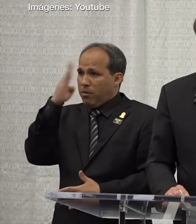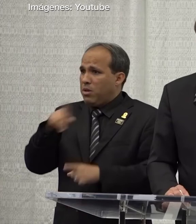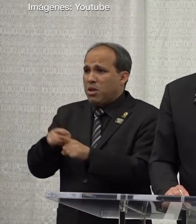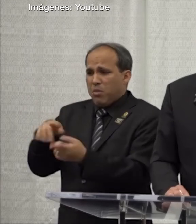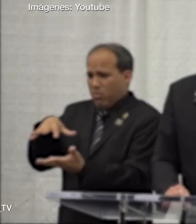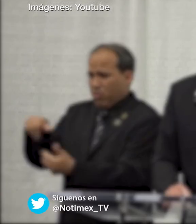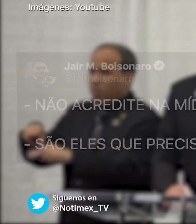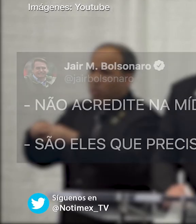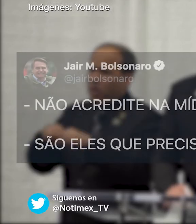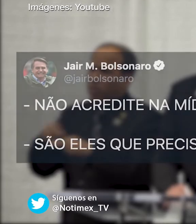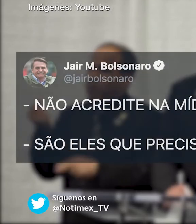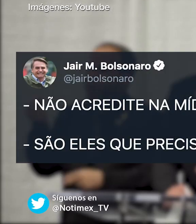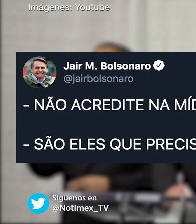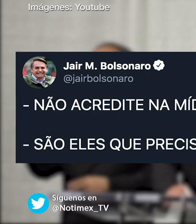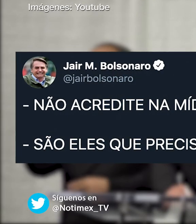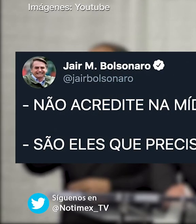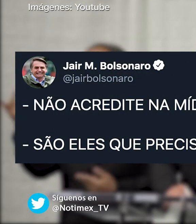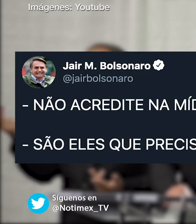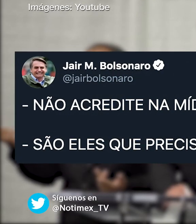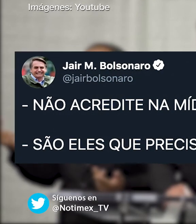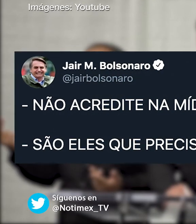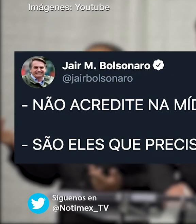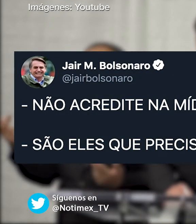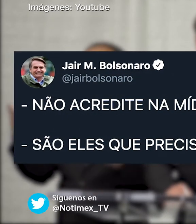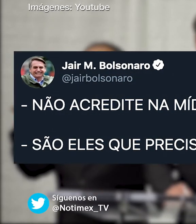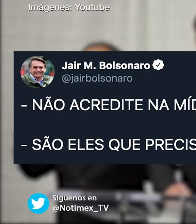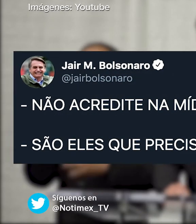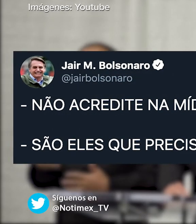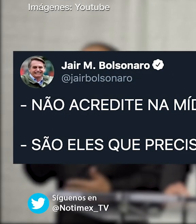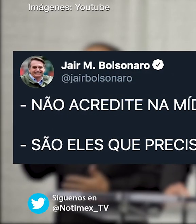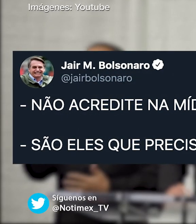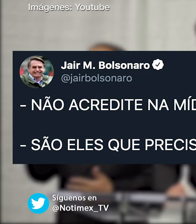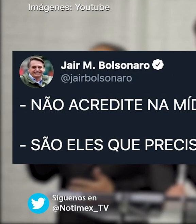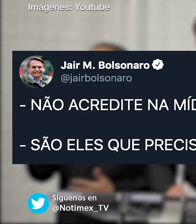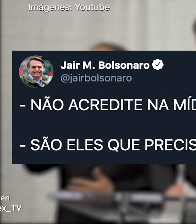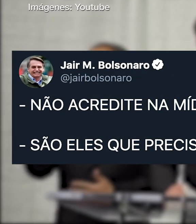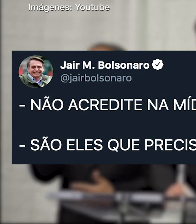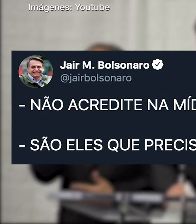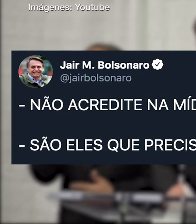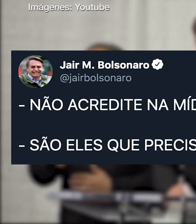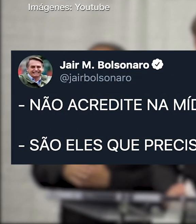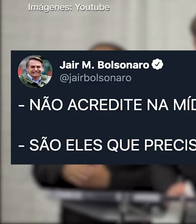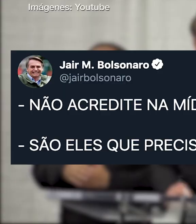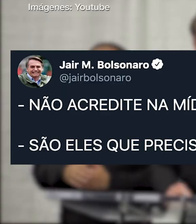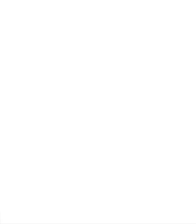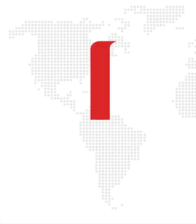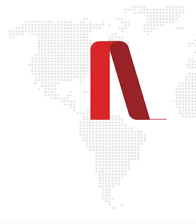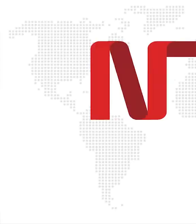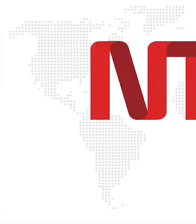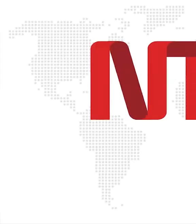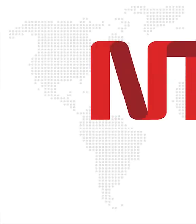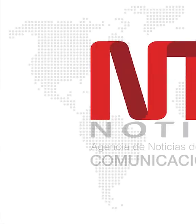también publicó desde su cuenta oficial de twitter un llamado a que la gente no difunda información falsa